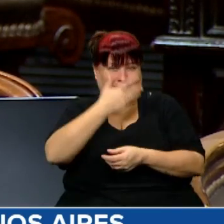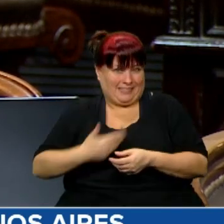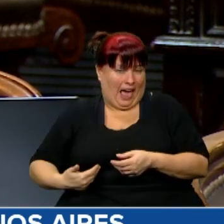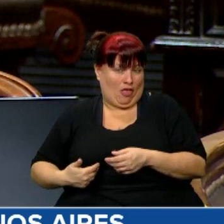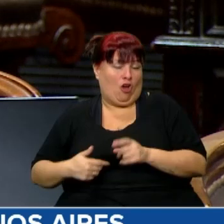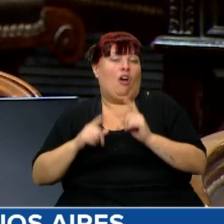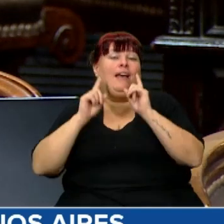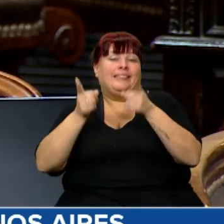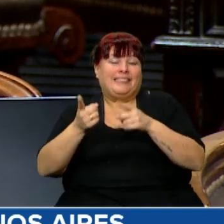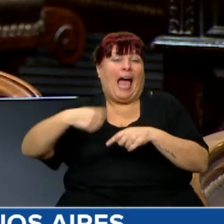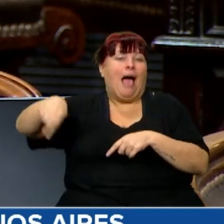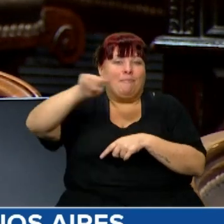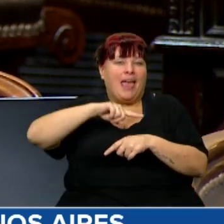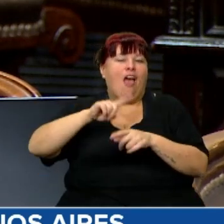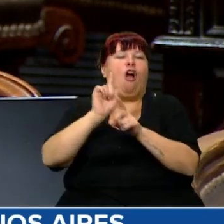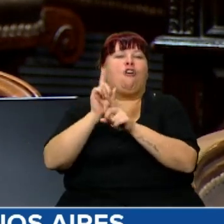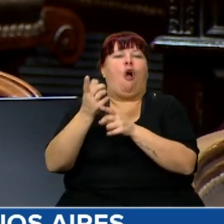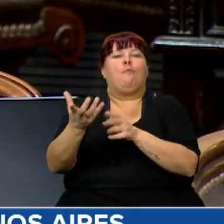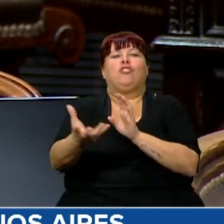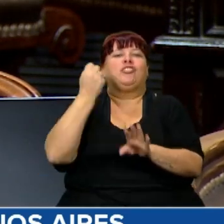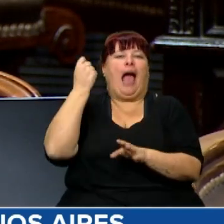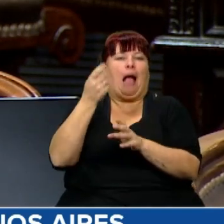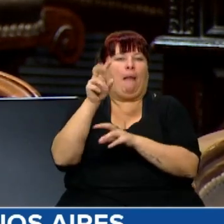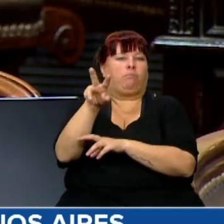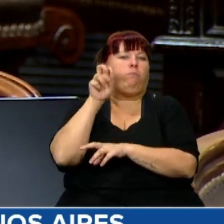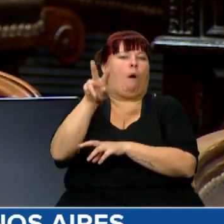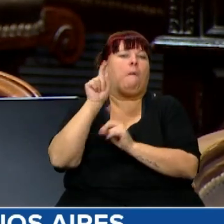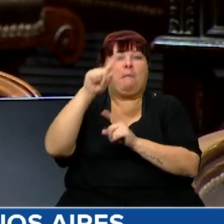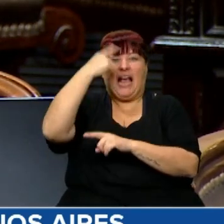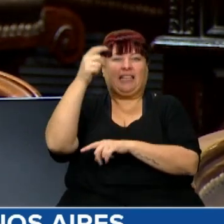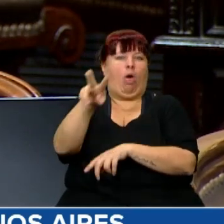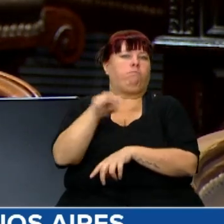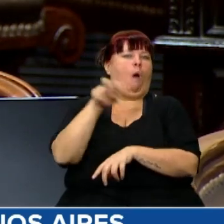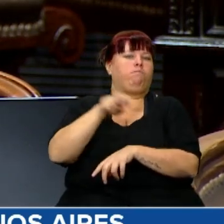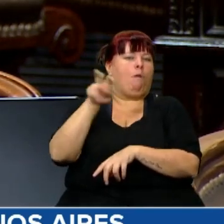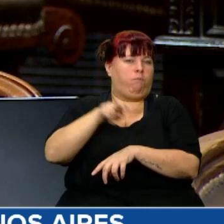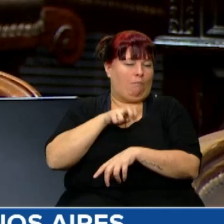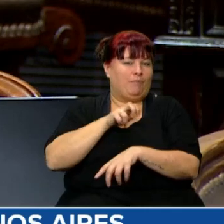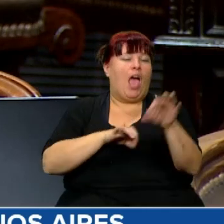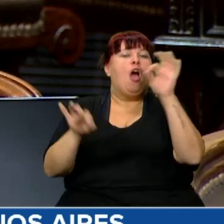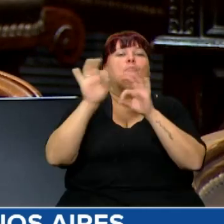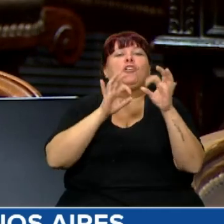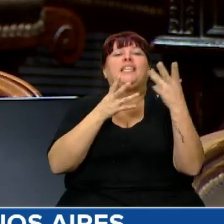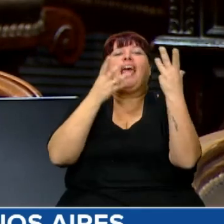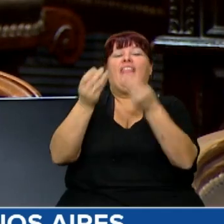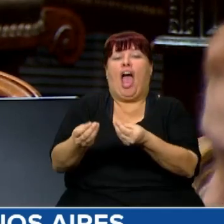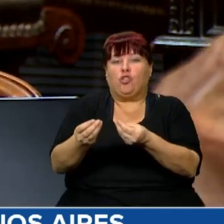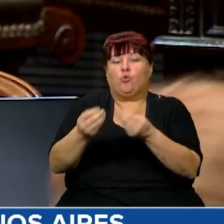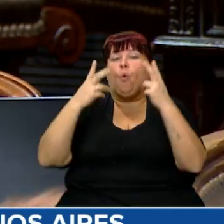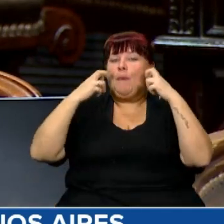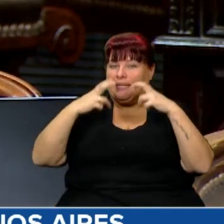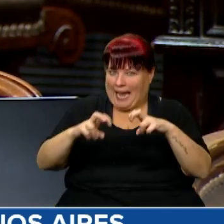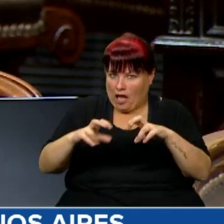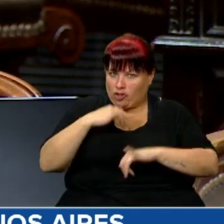que son detraídos, saqueados por el mismo Estado. Y la tasa de asistencia en este estudio que se